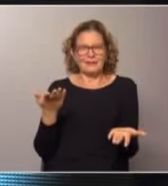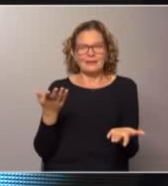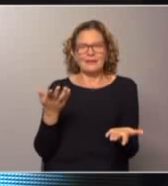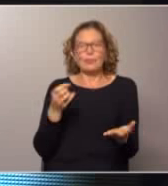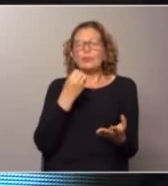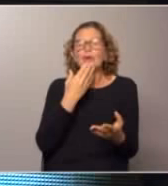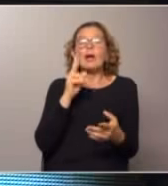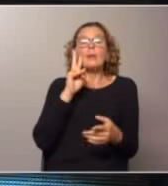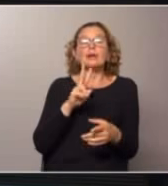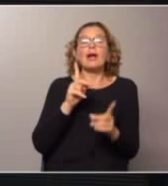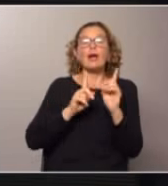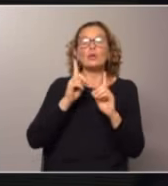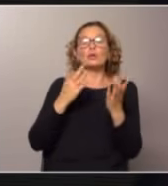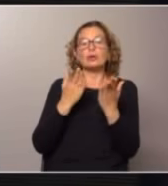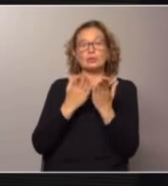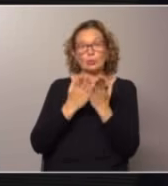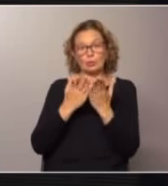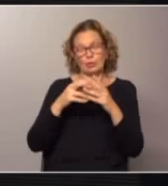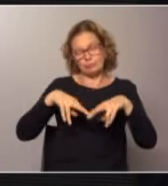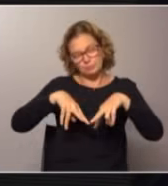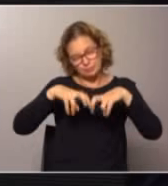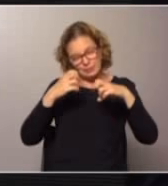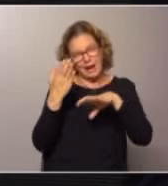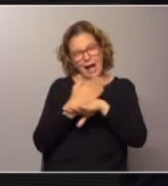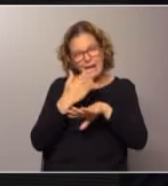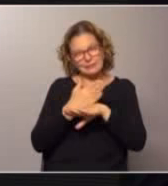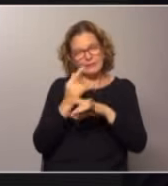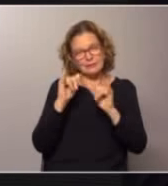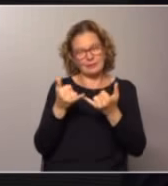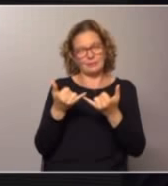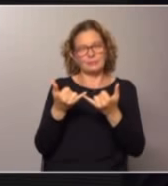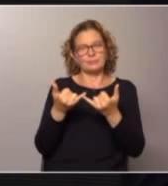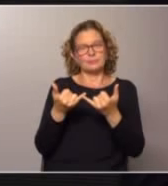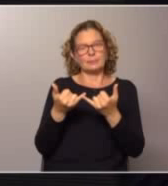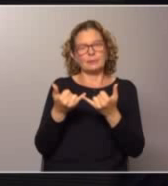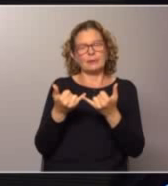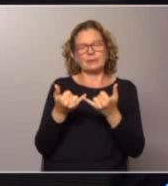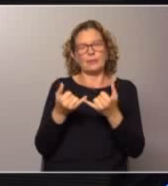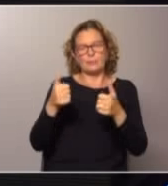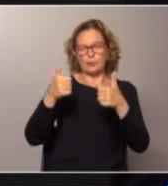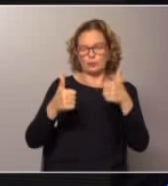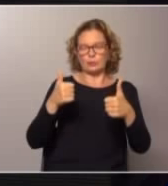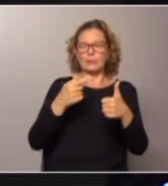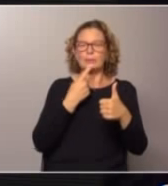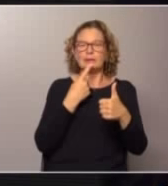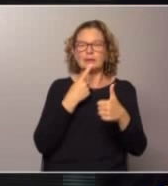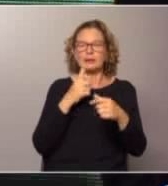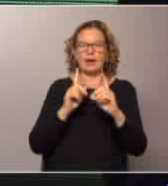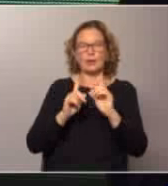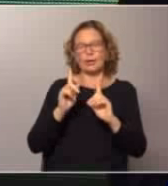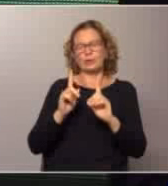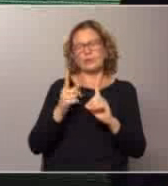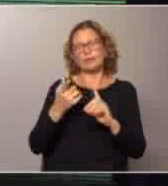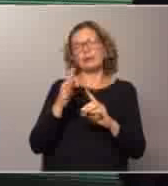hay algunos estudios hechos antes sobre el efecto de la de las posturas políticas en algunas cosas de la comisión